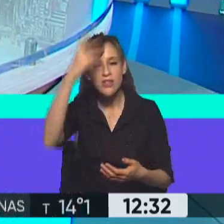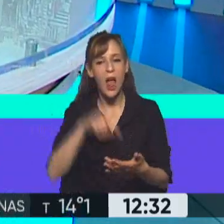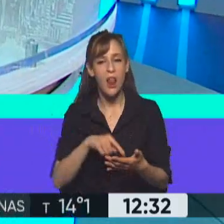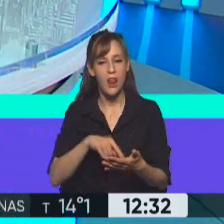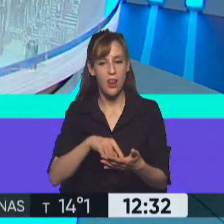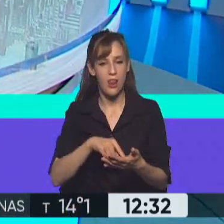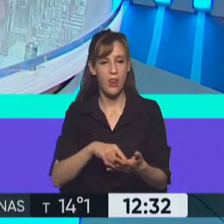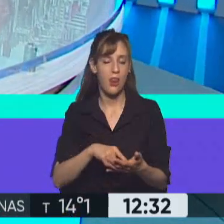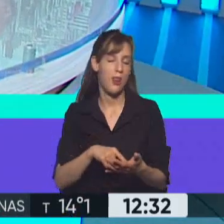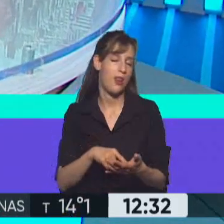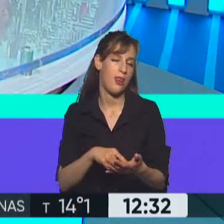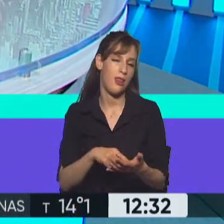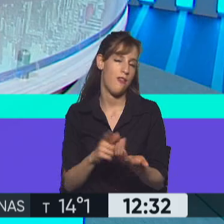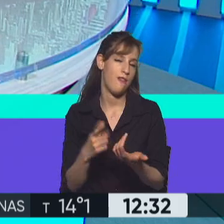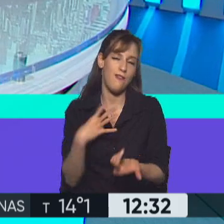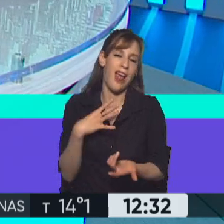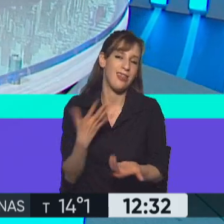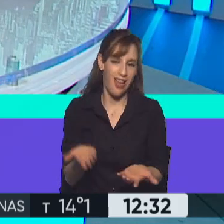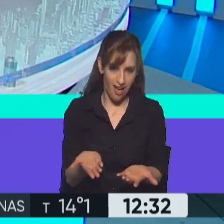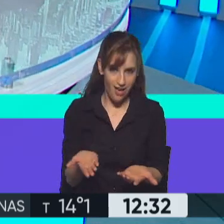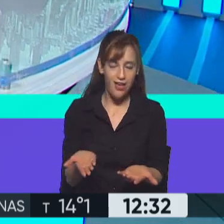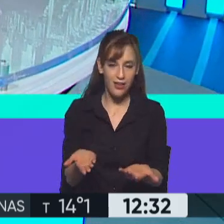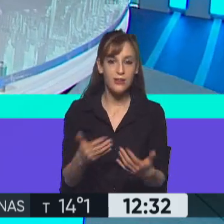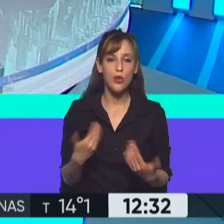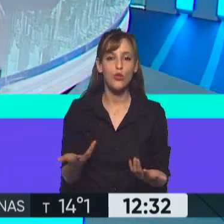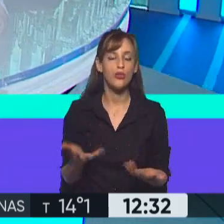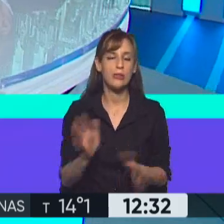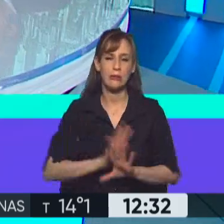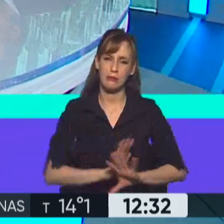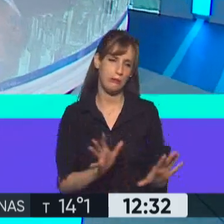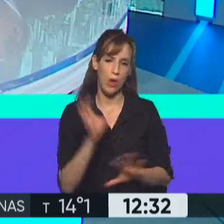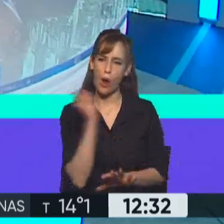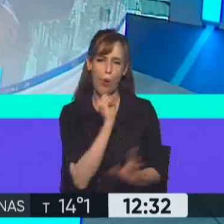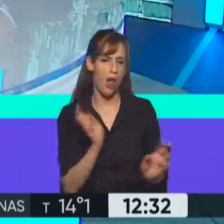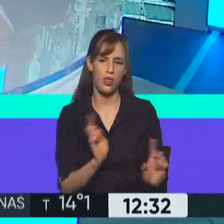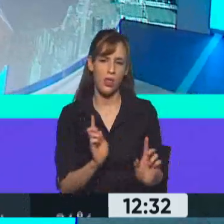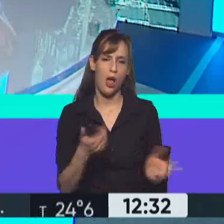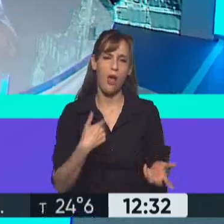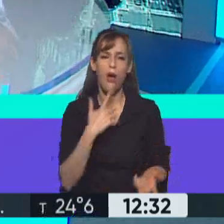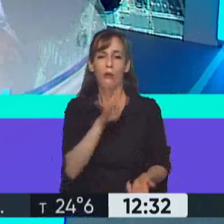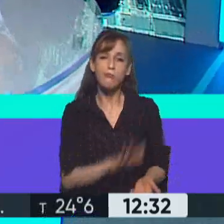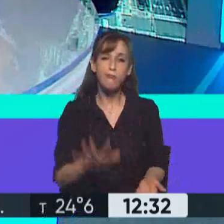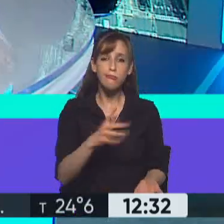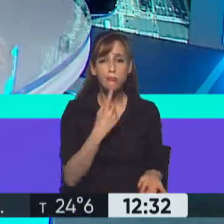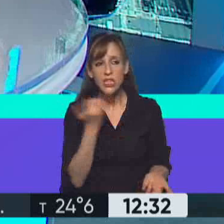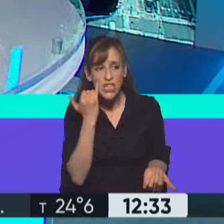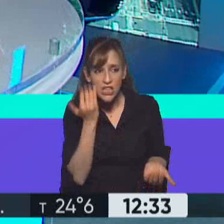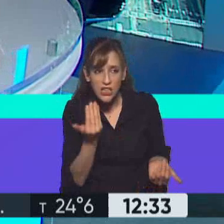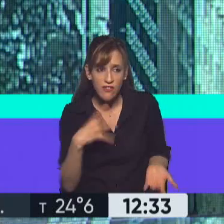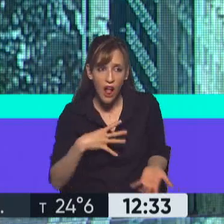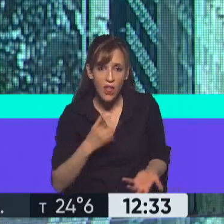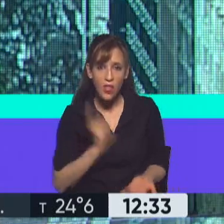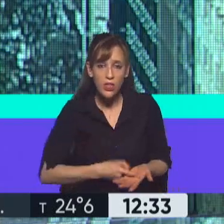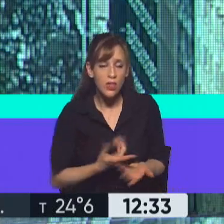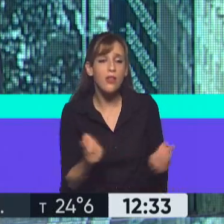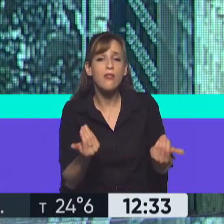tanto, hubo una situación de no soportar esa situación de indefinición y por eso ayer Giorgi